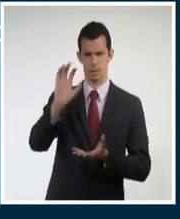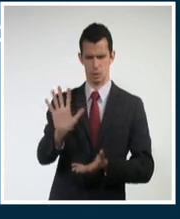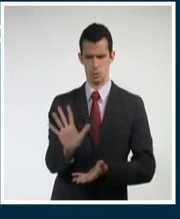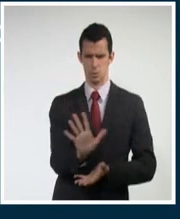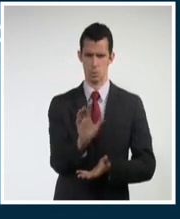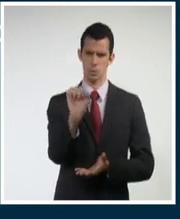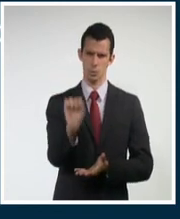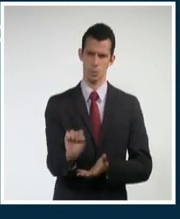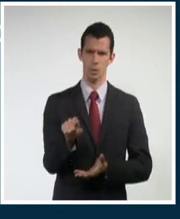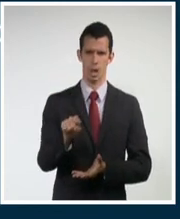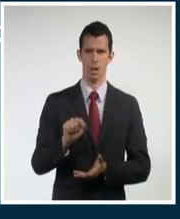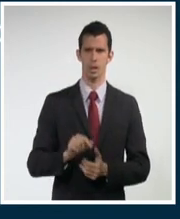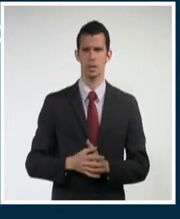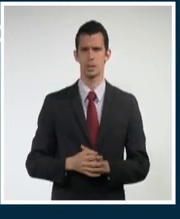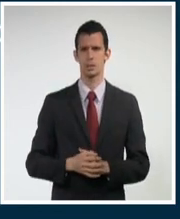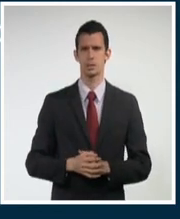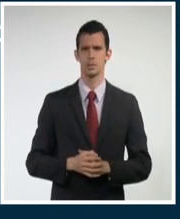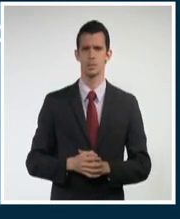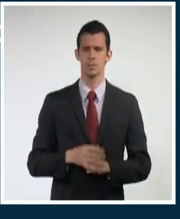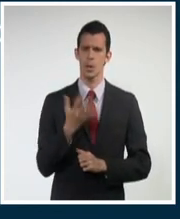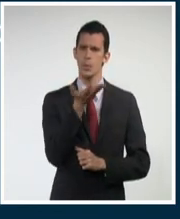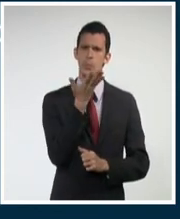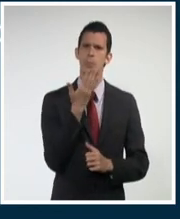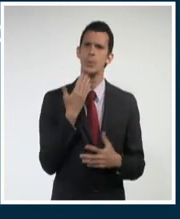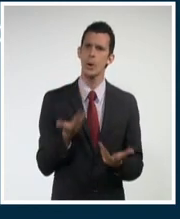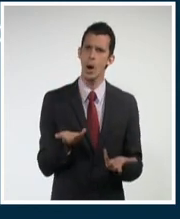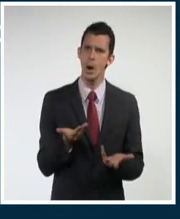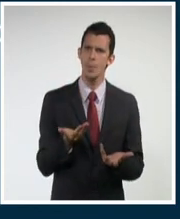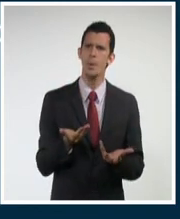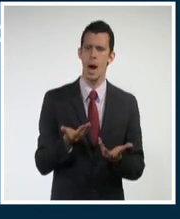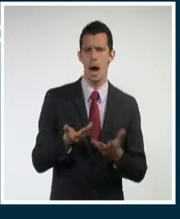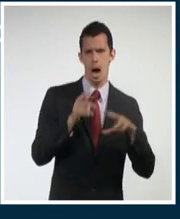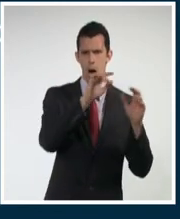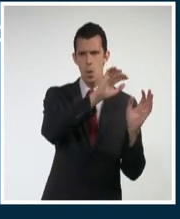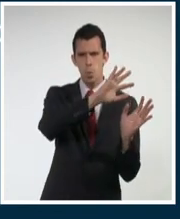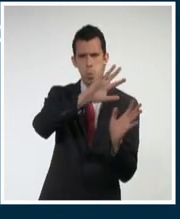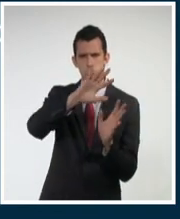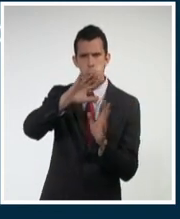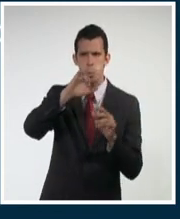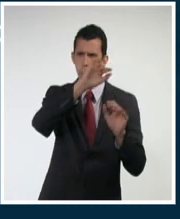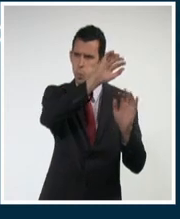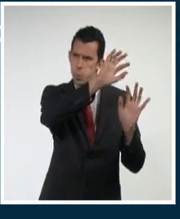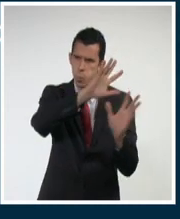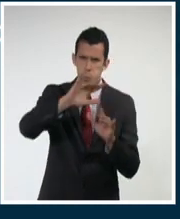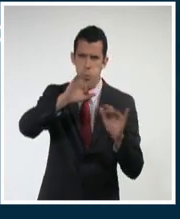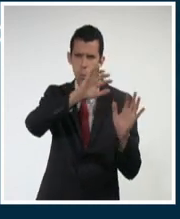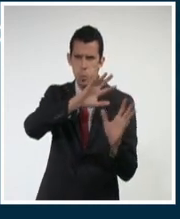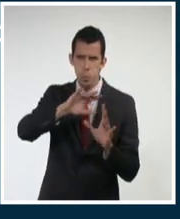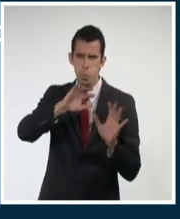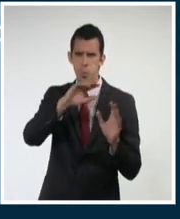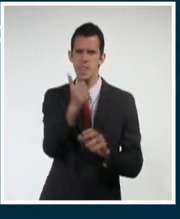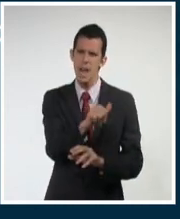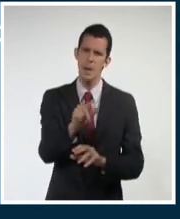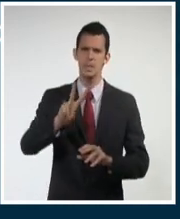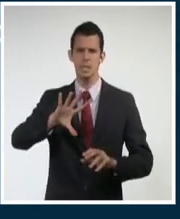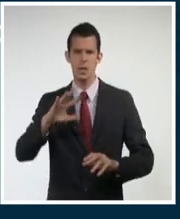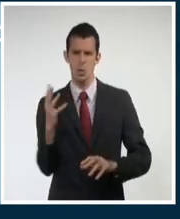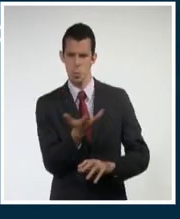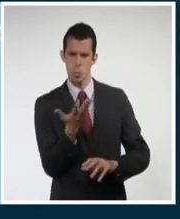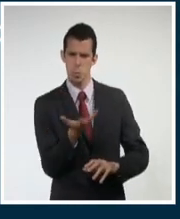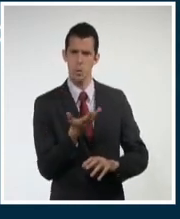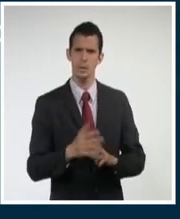Los vientos soplarán del nordeste al este con velocidades entre 10 y 25 kilómetros por hora que serán superiores en zonas de